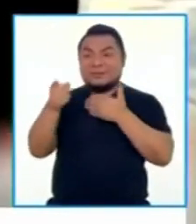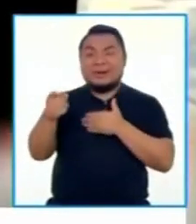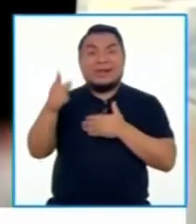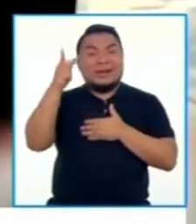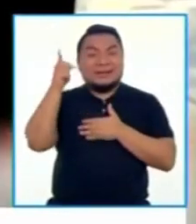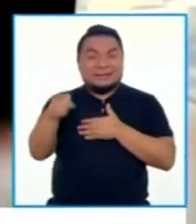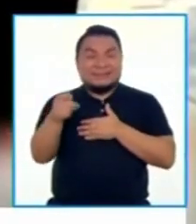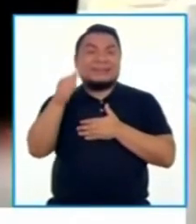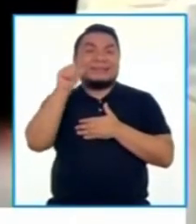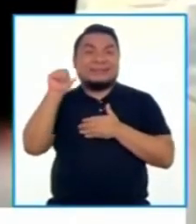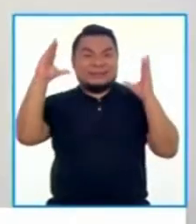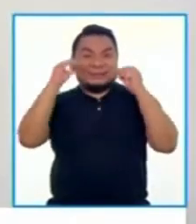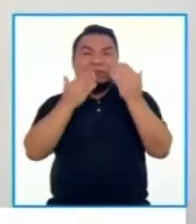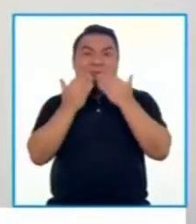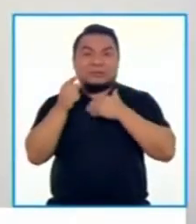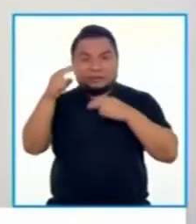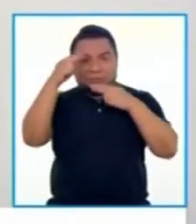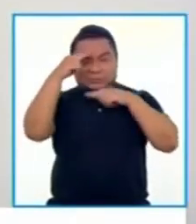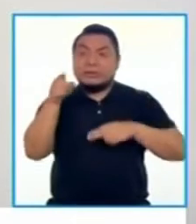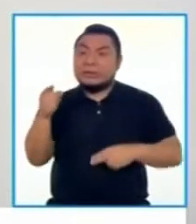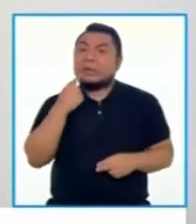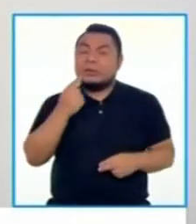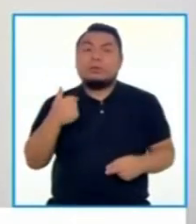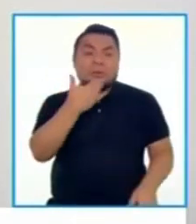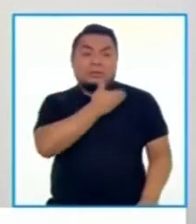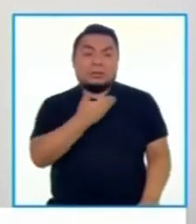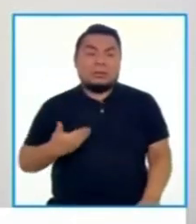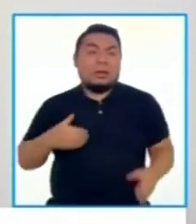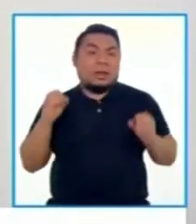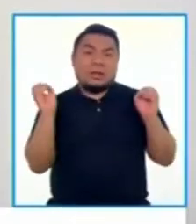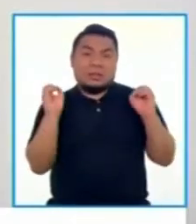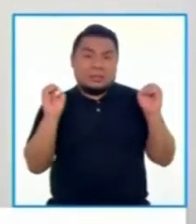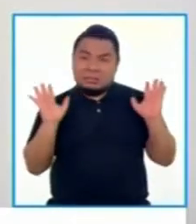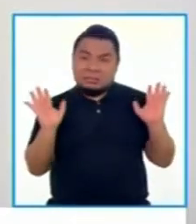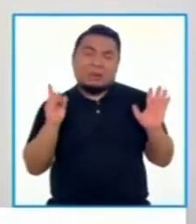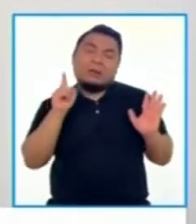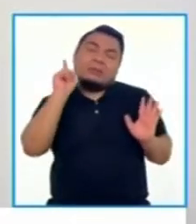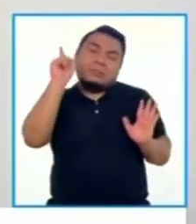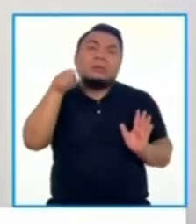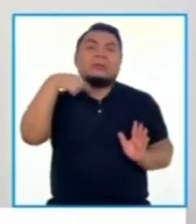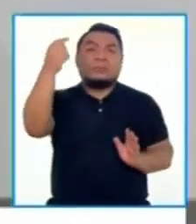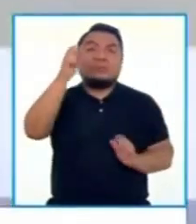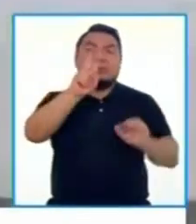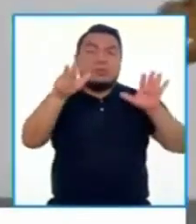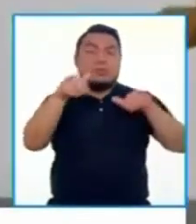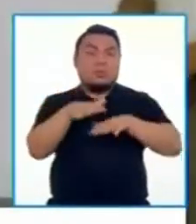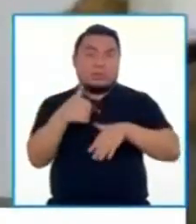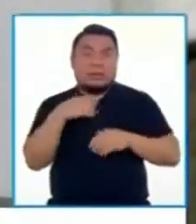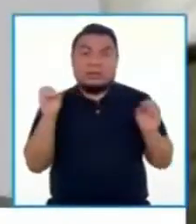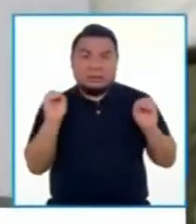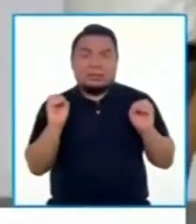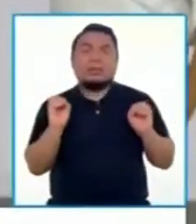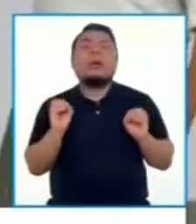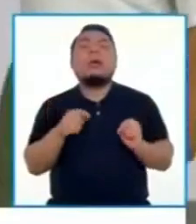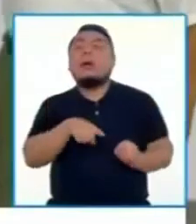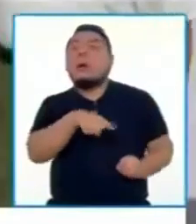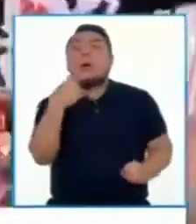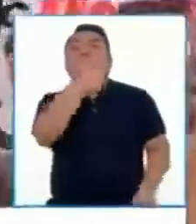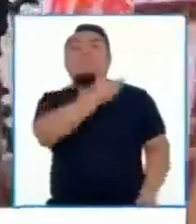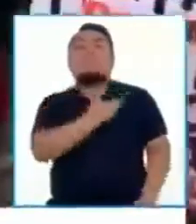Cuarto Poder, Keiko Fujimori admitió que de no ocupar el sillón presidencial en Palacio de Gobierno el próximo 28 de julio, solicitará al